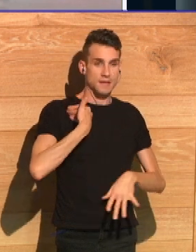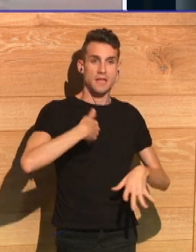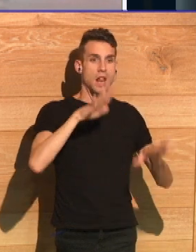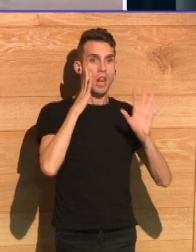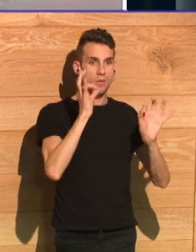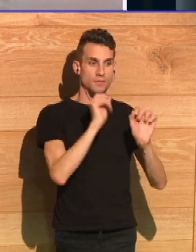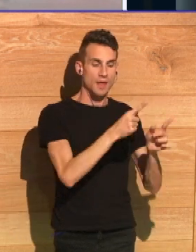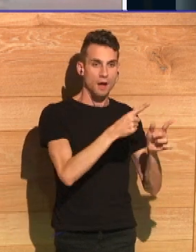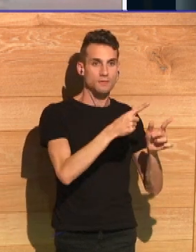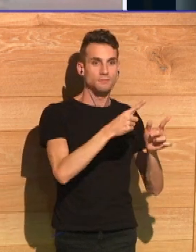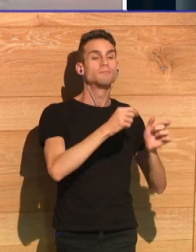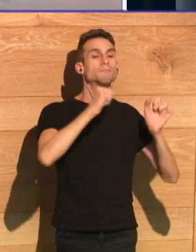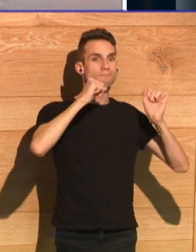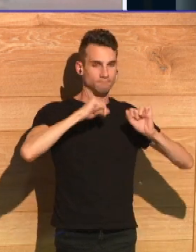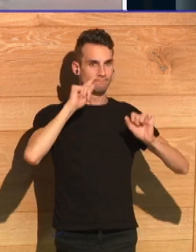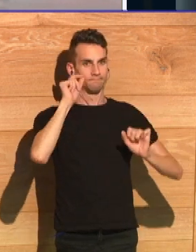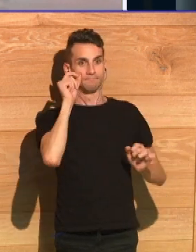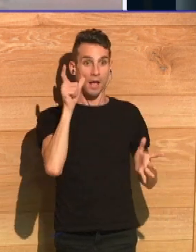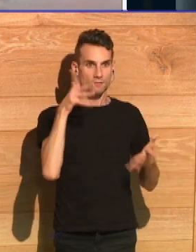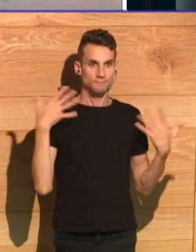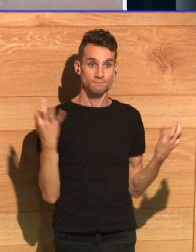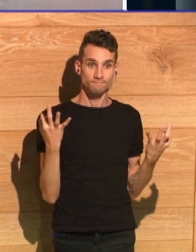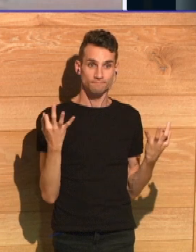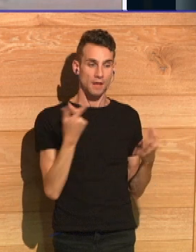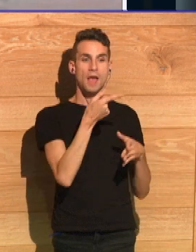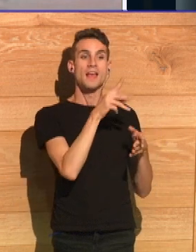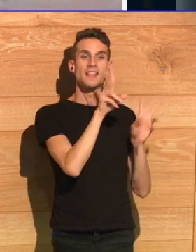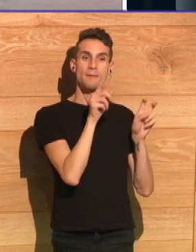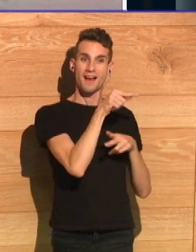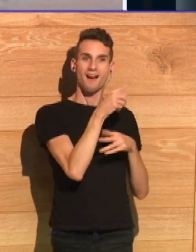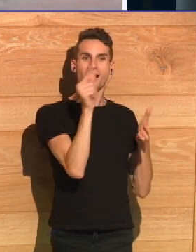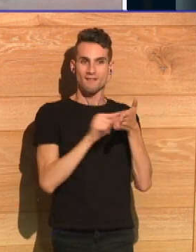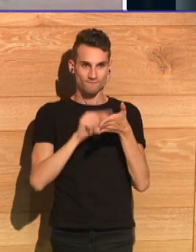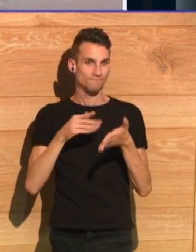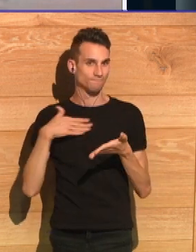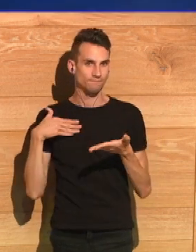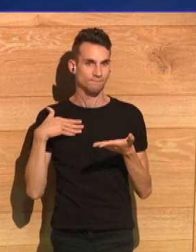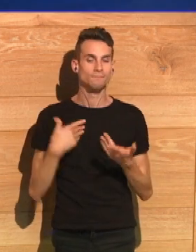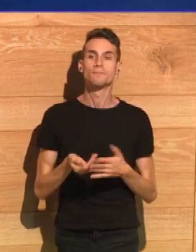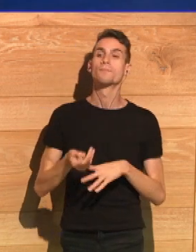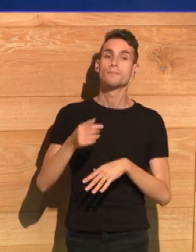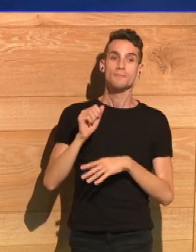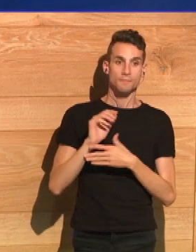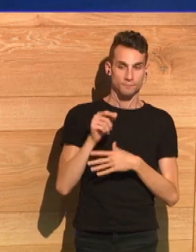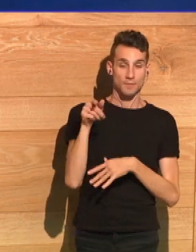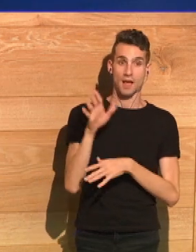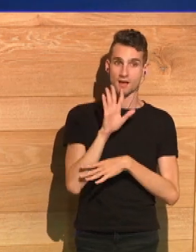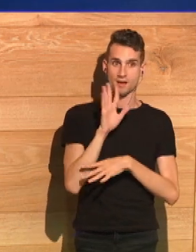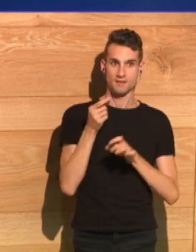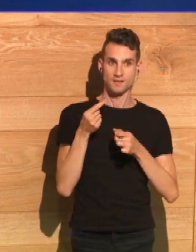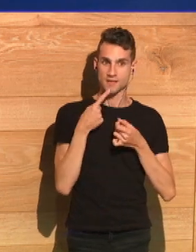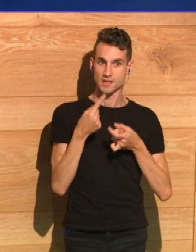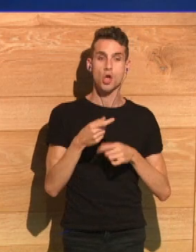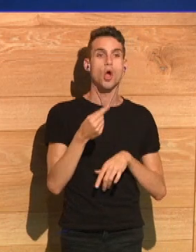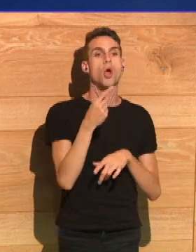sentido, me di cuenta de que quería escribir sobre ello. tú lo has mencionado ahora, Unas lesbianas de